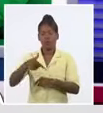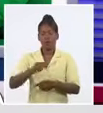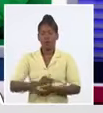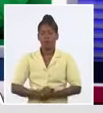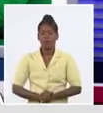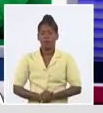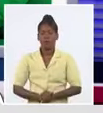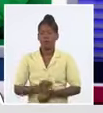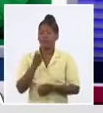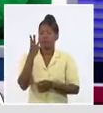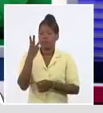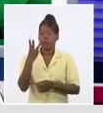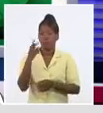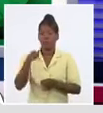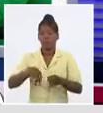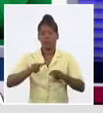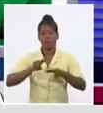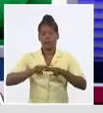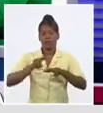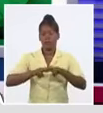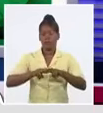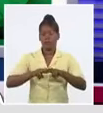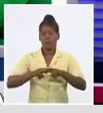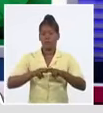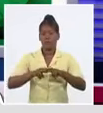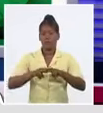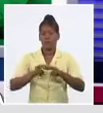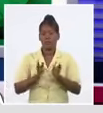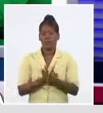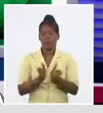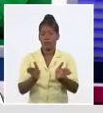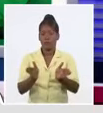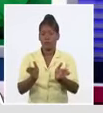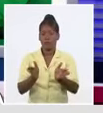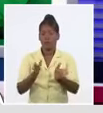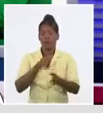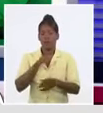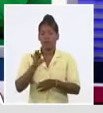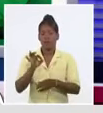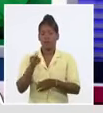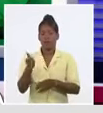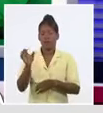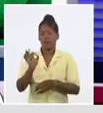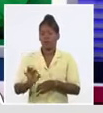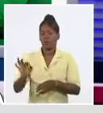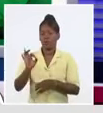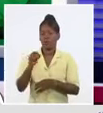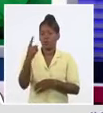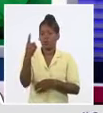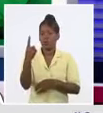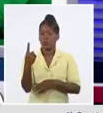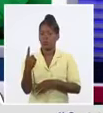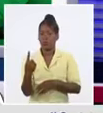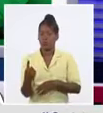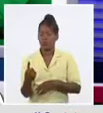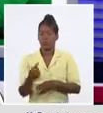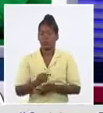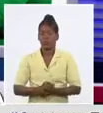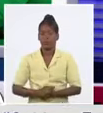fallecidos aquí en la provincia de La Habana. San Miguel del Padrón, Cerro y 10 de Octubre, con 1 fallecido cada